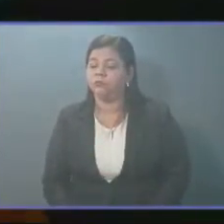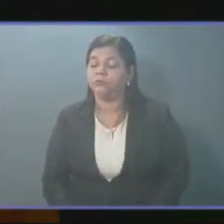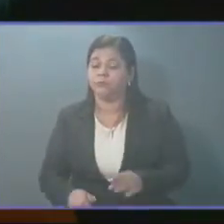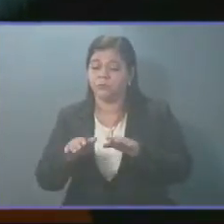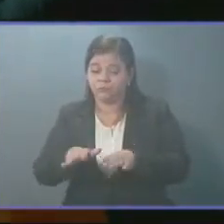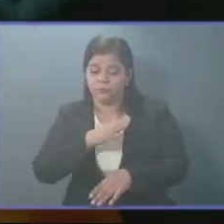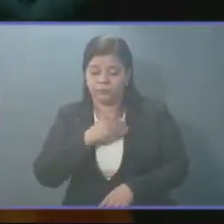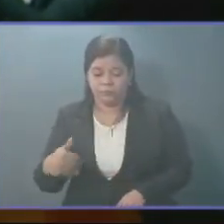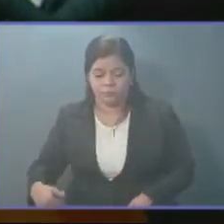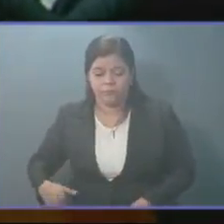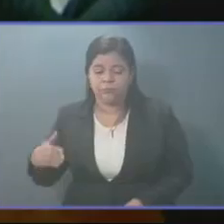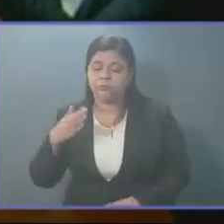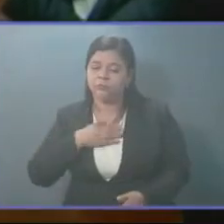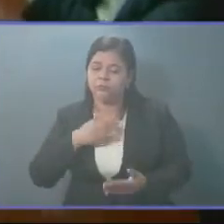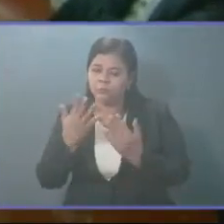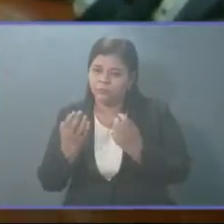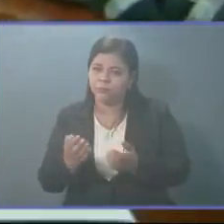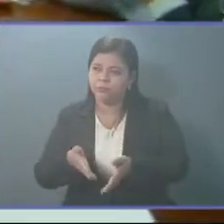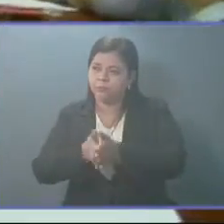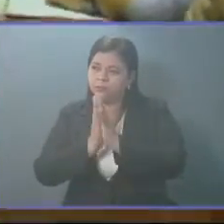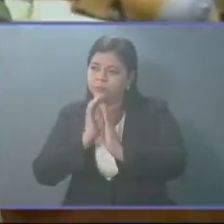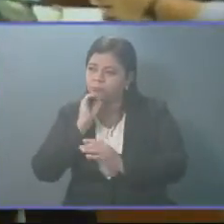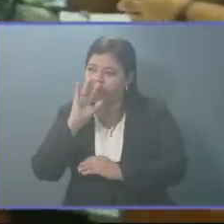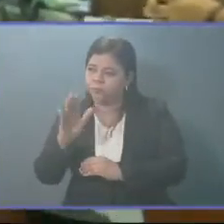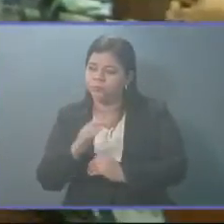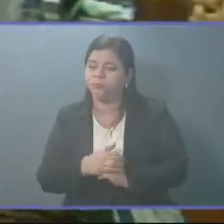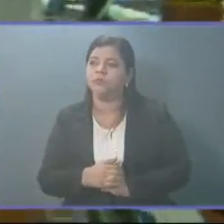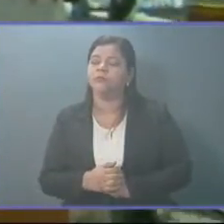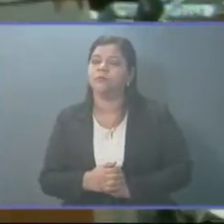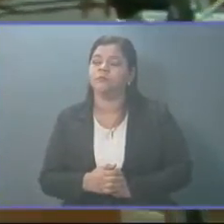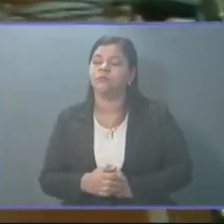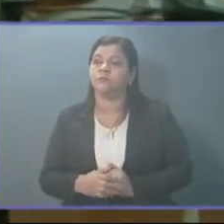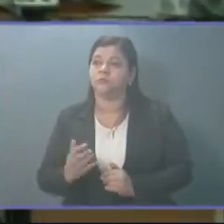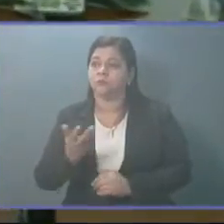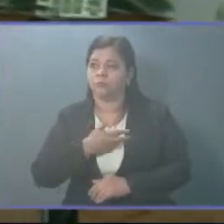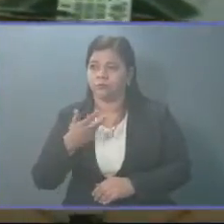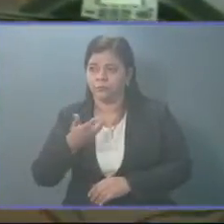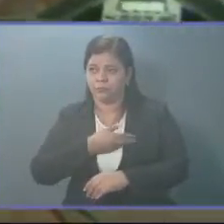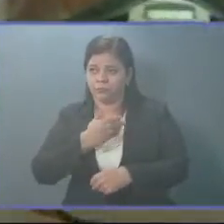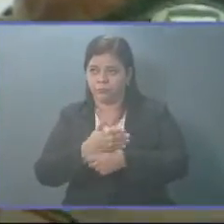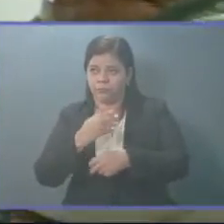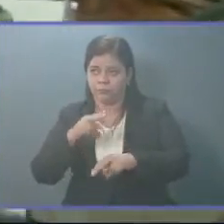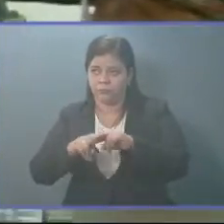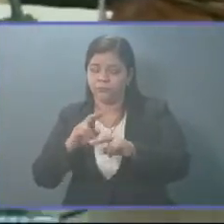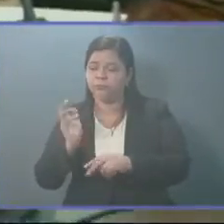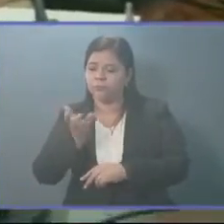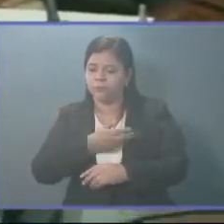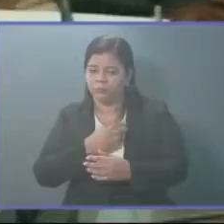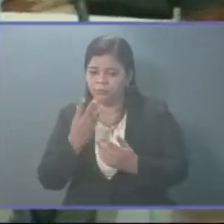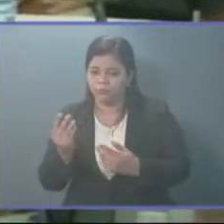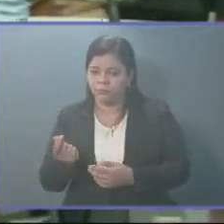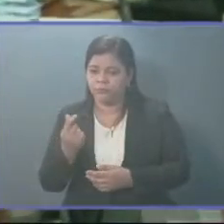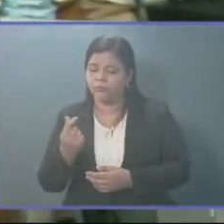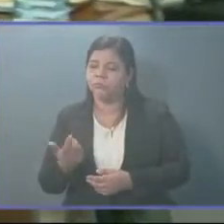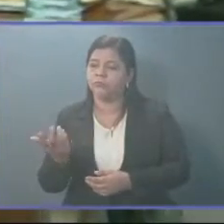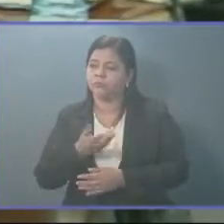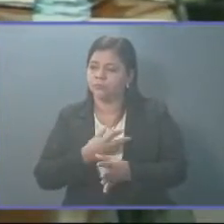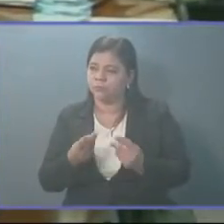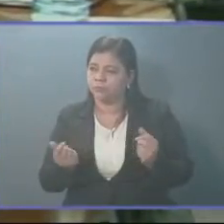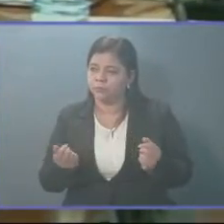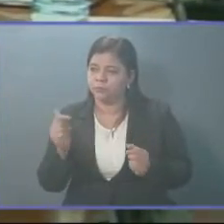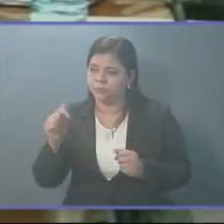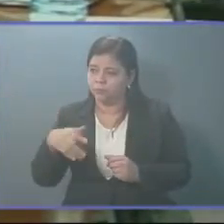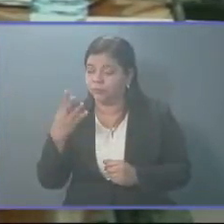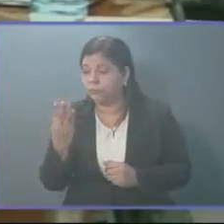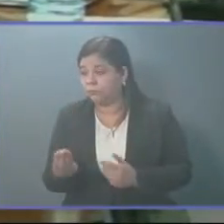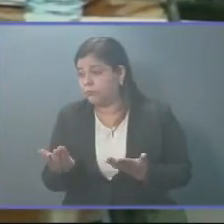Gracias, Presidenta. Quizás nada más reiterar que nosotros como Alianza Republicana Nacionalista estamos listos para resolver este mismo